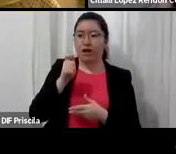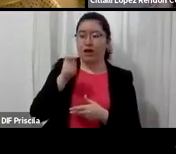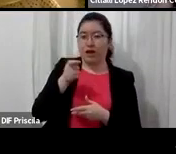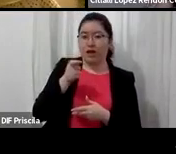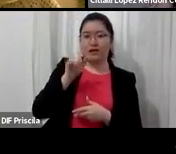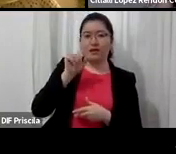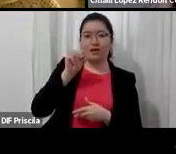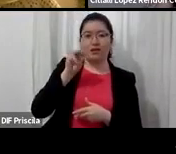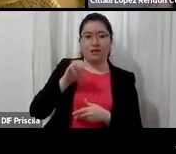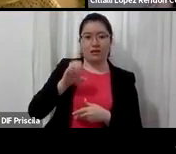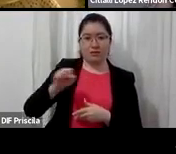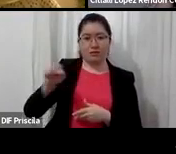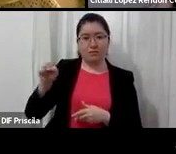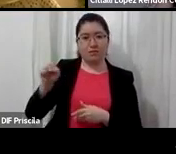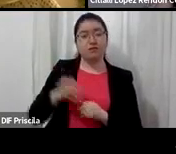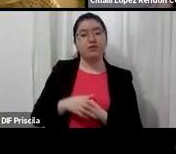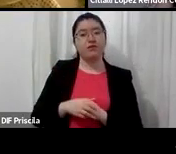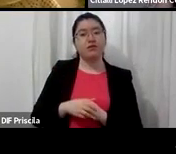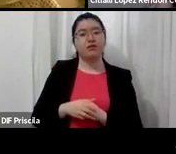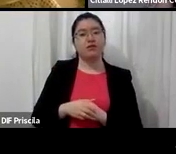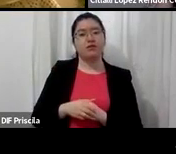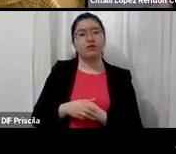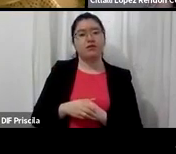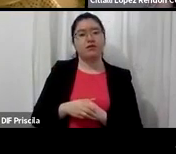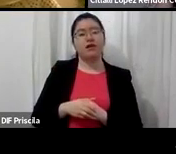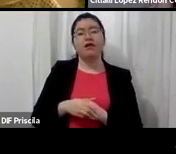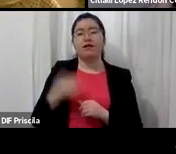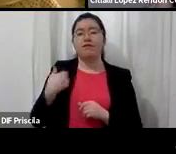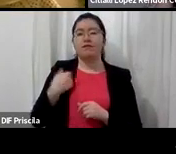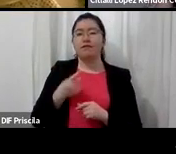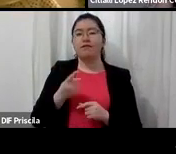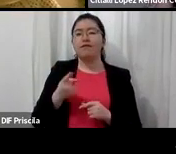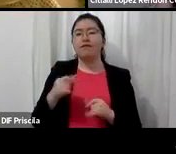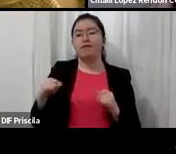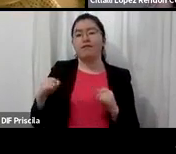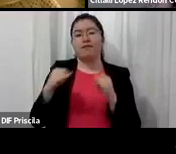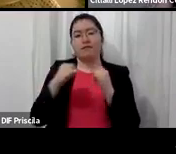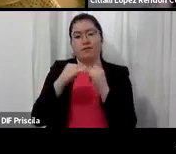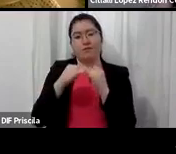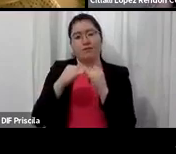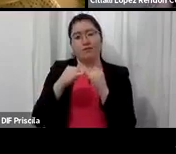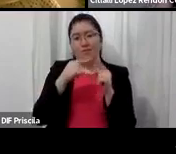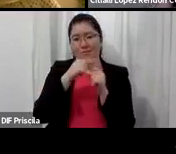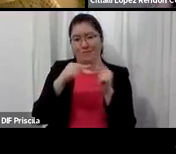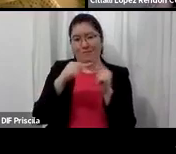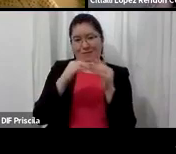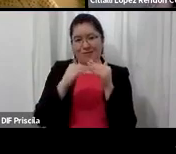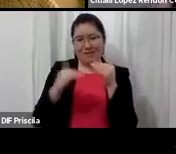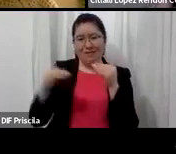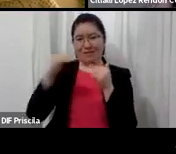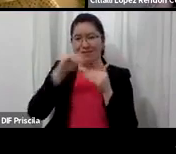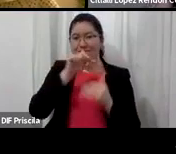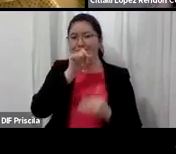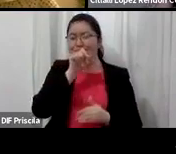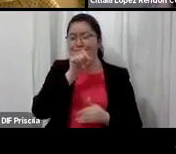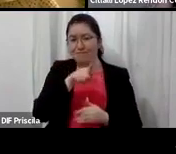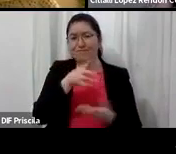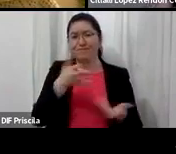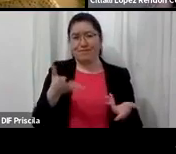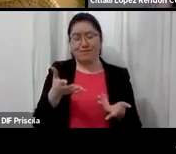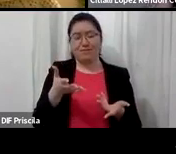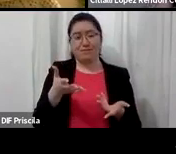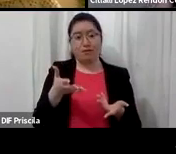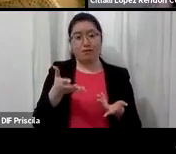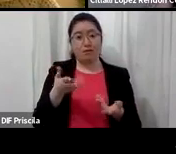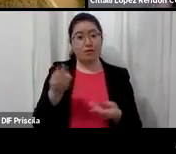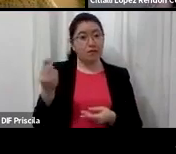En el Instituto de Media Superior. Creo que hay formas distintas de incorporar, pero tiene